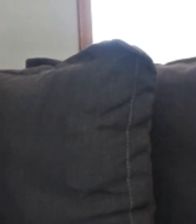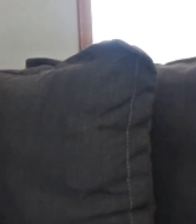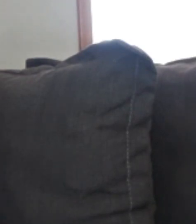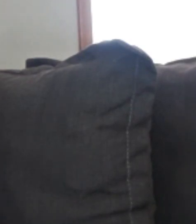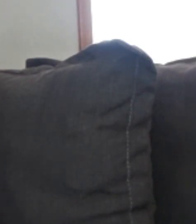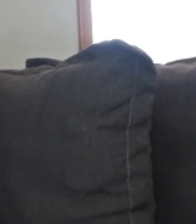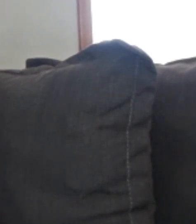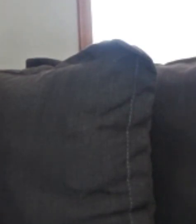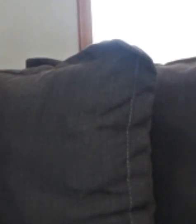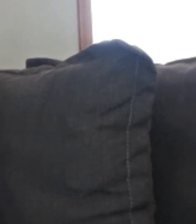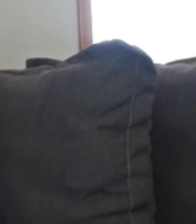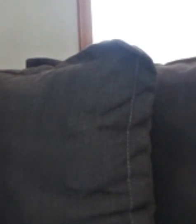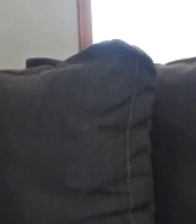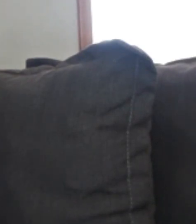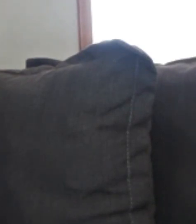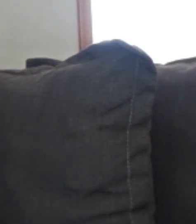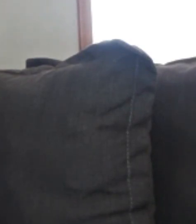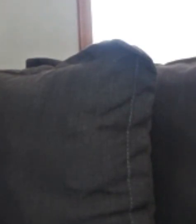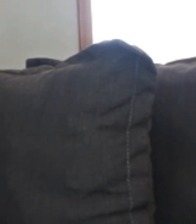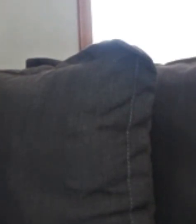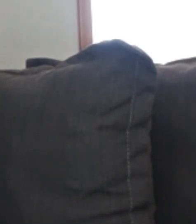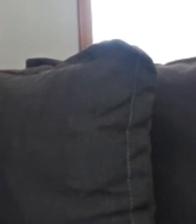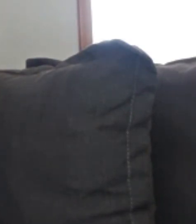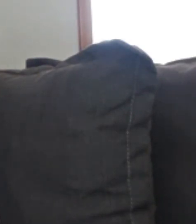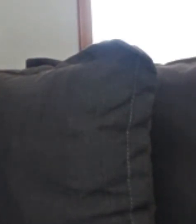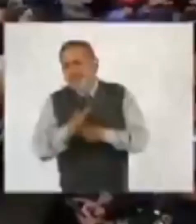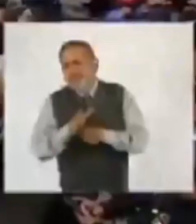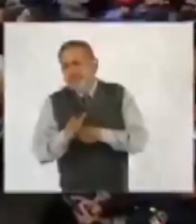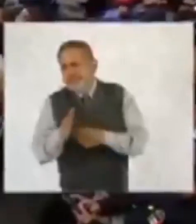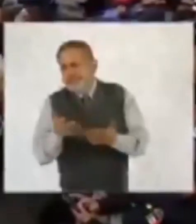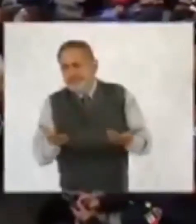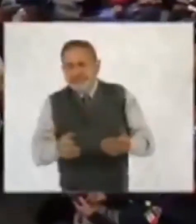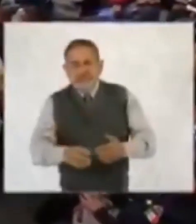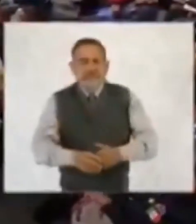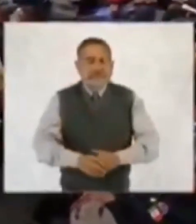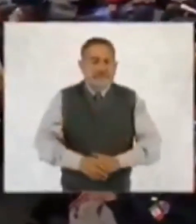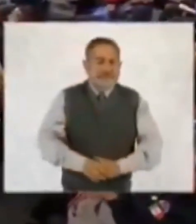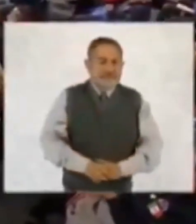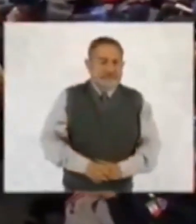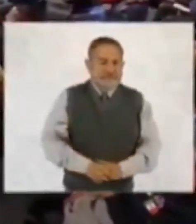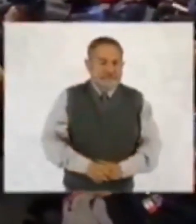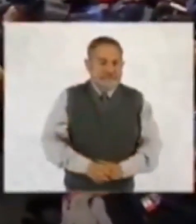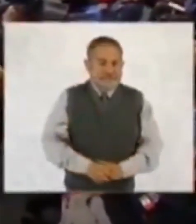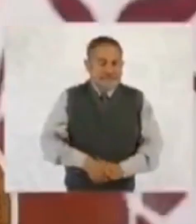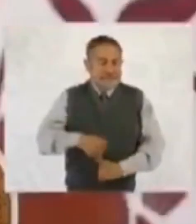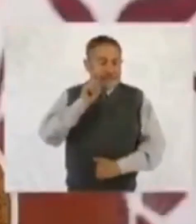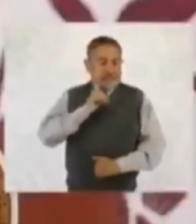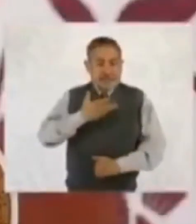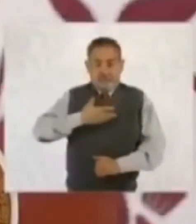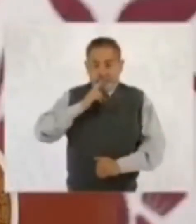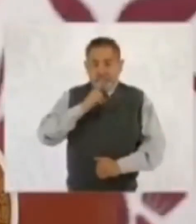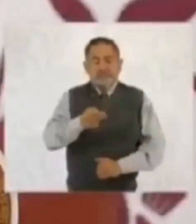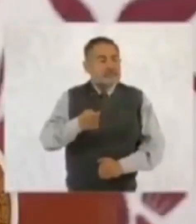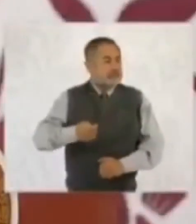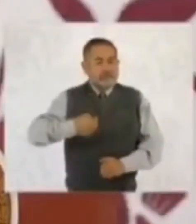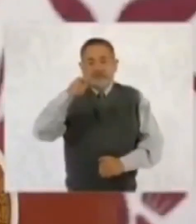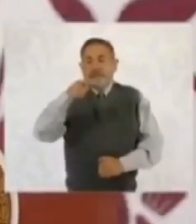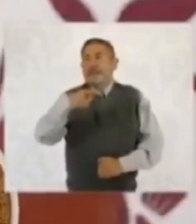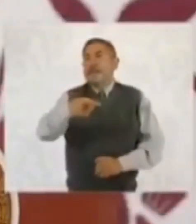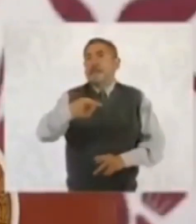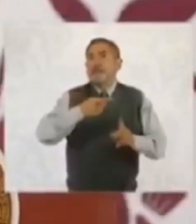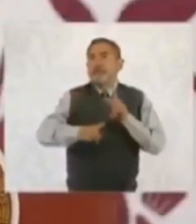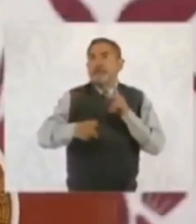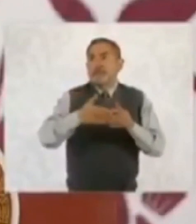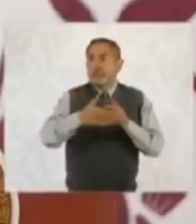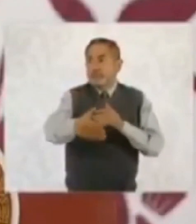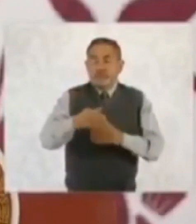el funcionamiento de varias de ellas. Ahí les va. Se inicia su instalación en agosto, en el mes de